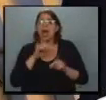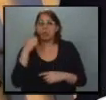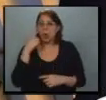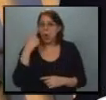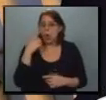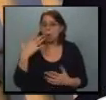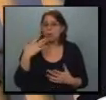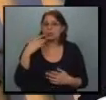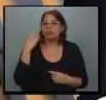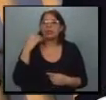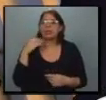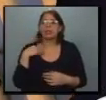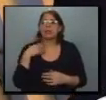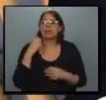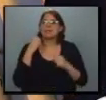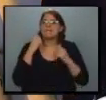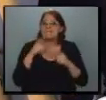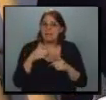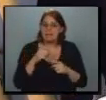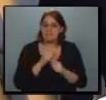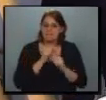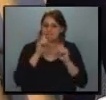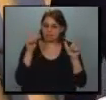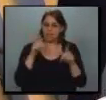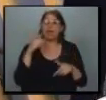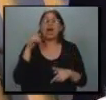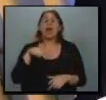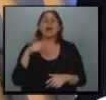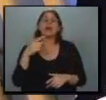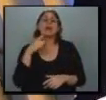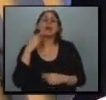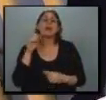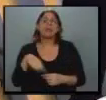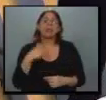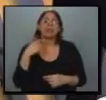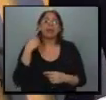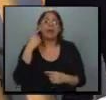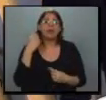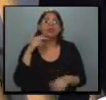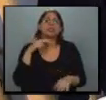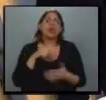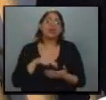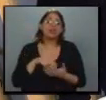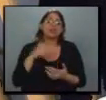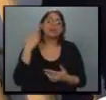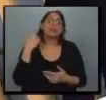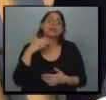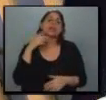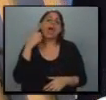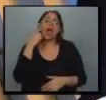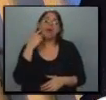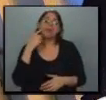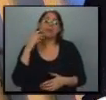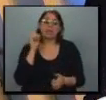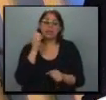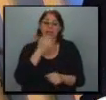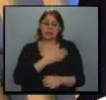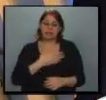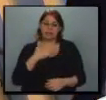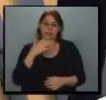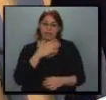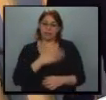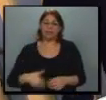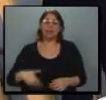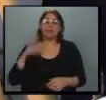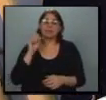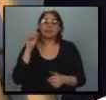algún dato impactante. En este caso porque es el gerente de una empresa conocida, el chiquito pues tenía 13 años. Pero el tema de las entraderas es todos los